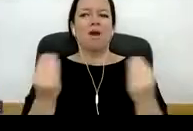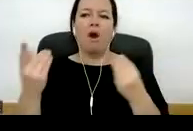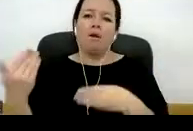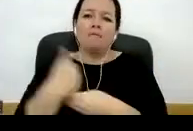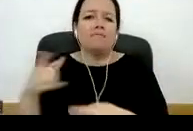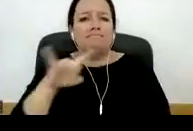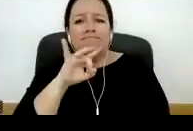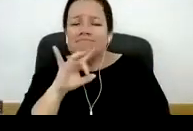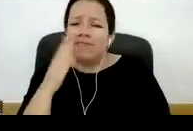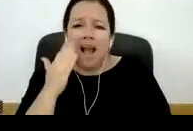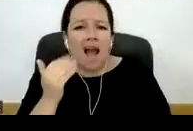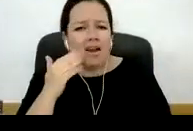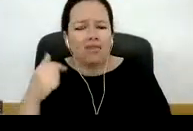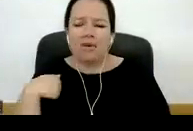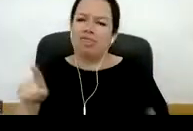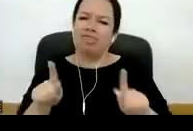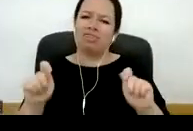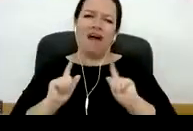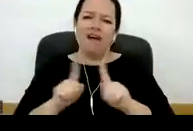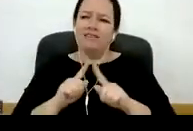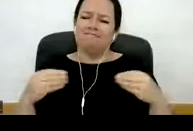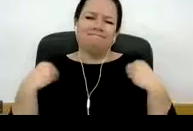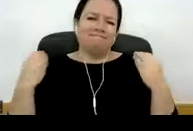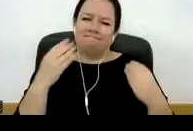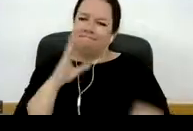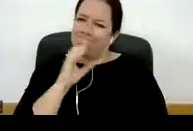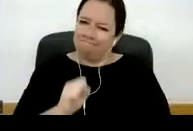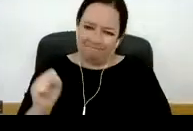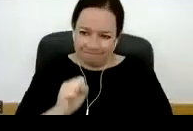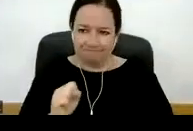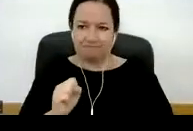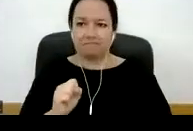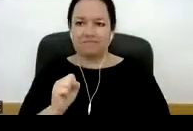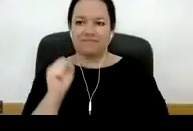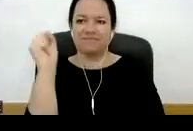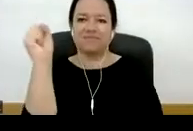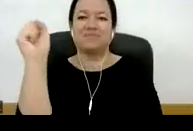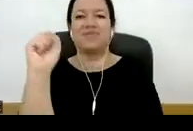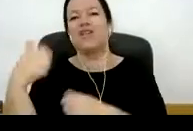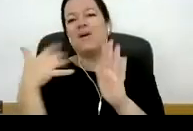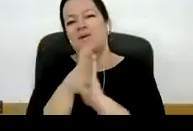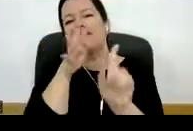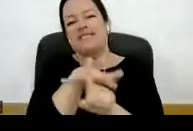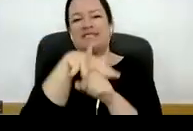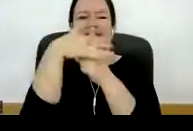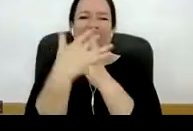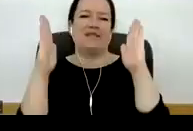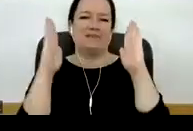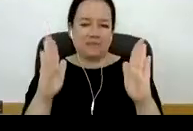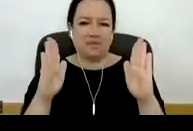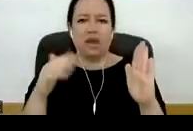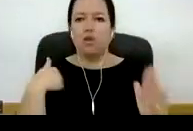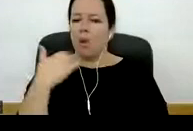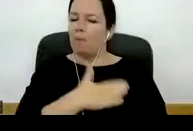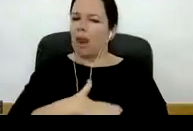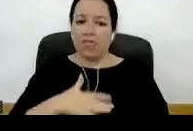agradecidos y yo disfruto mucho con ellos. Por tanto, bueno, para contextualizar un poquito el tema, deciros que ha sido un placer